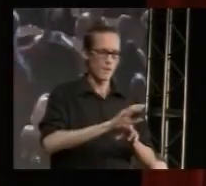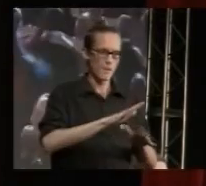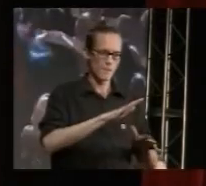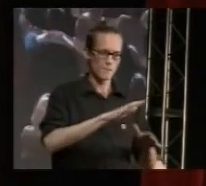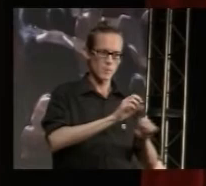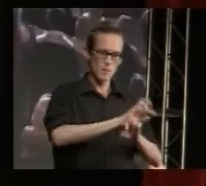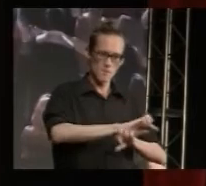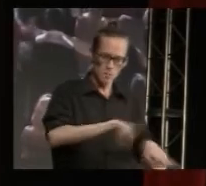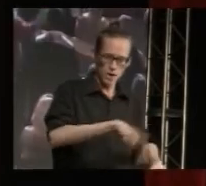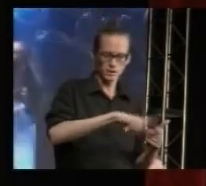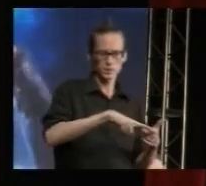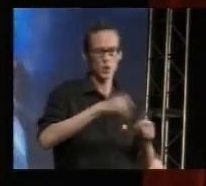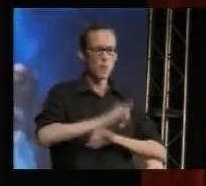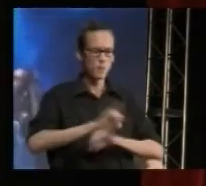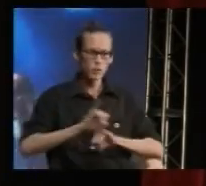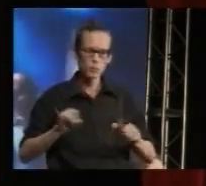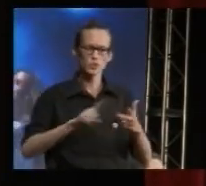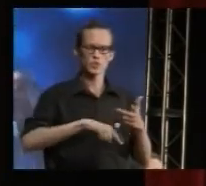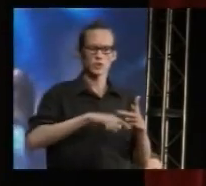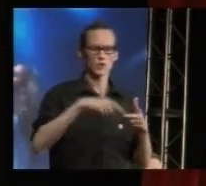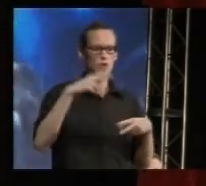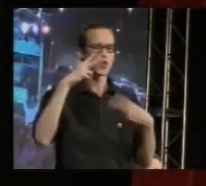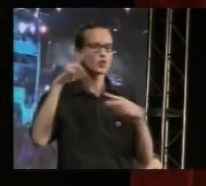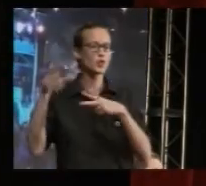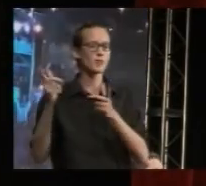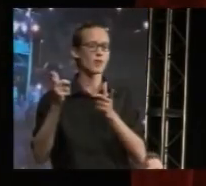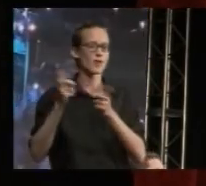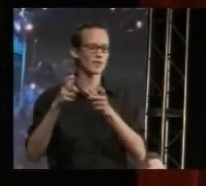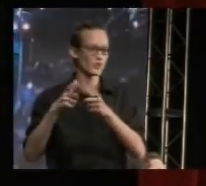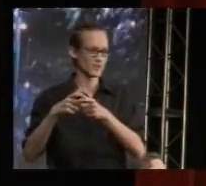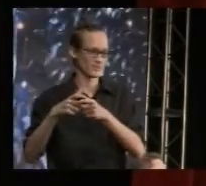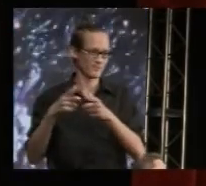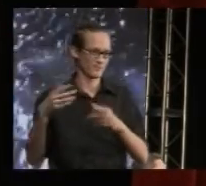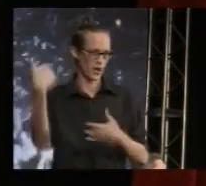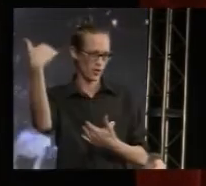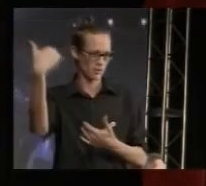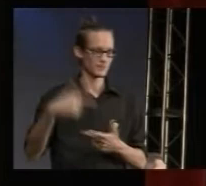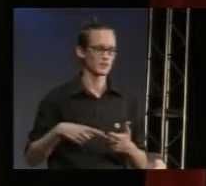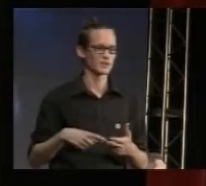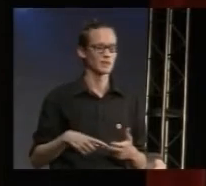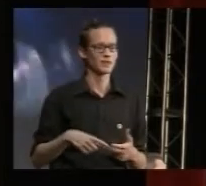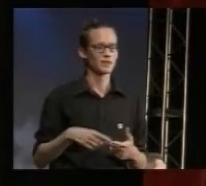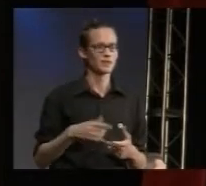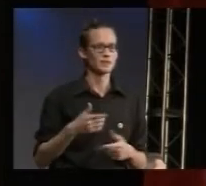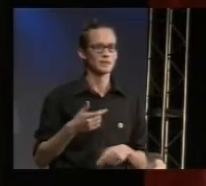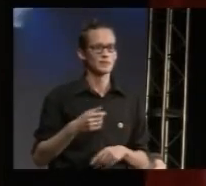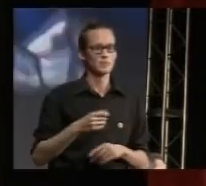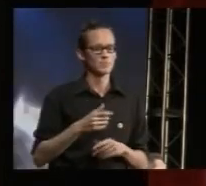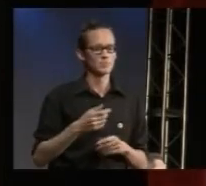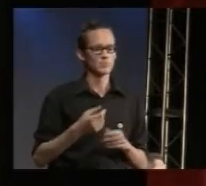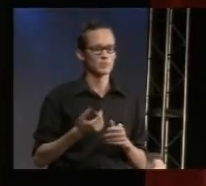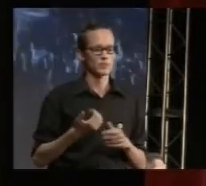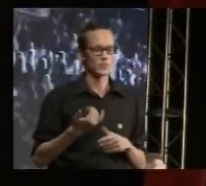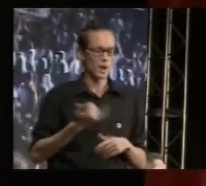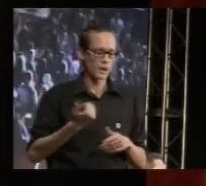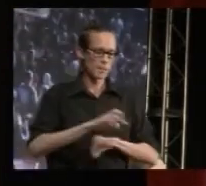la sensibilización, el turismo de reuniones y la capacitación. Presentamos el Plan Estratégico de Turismo de